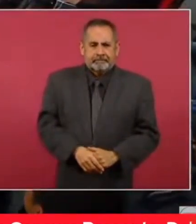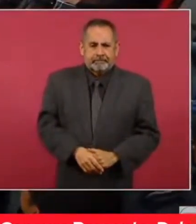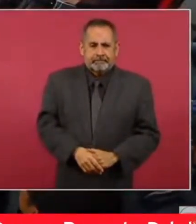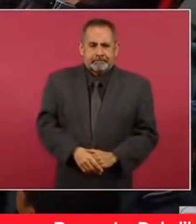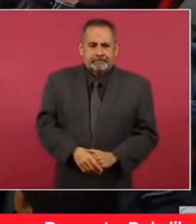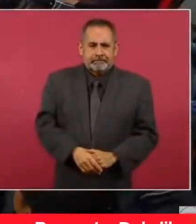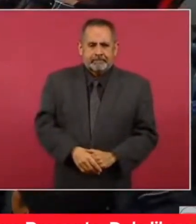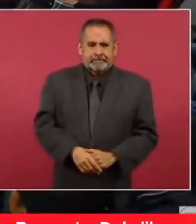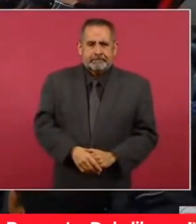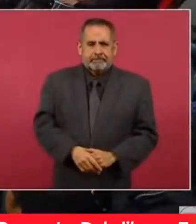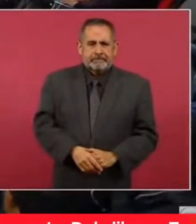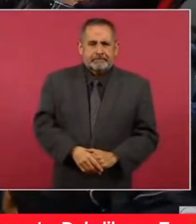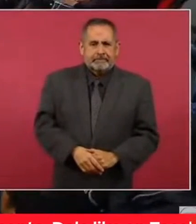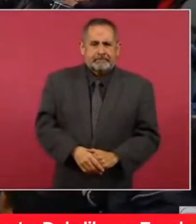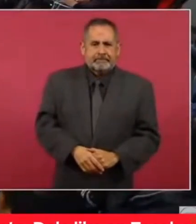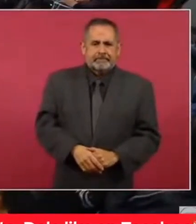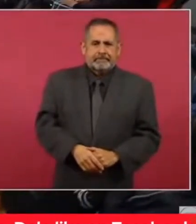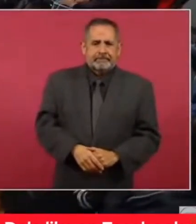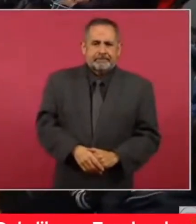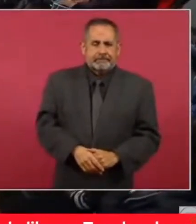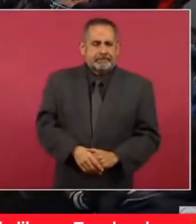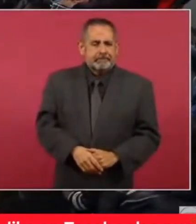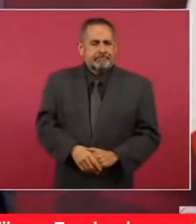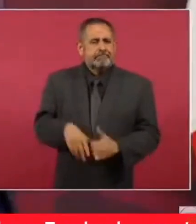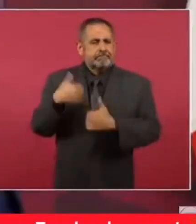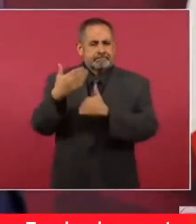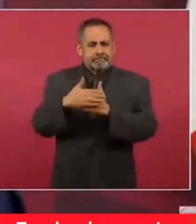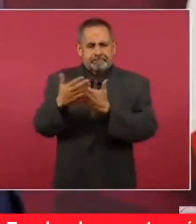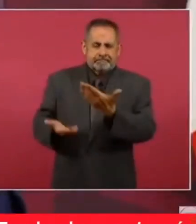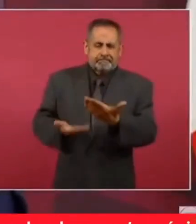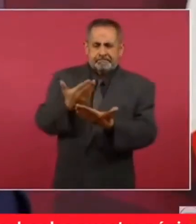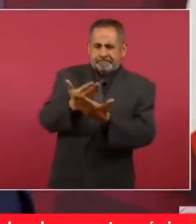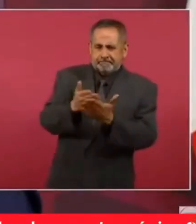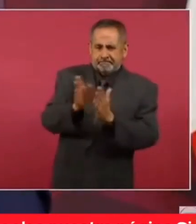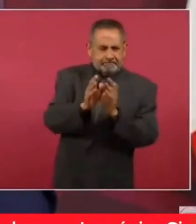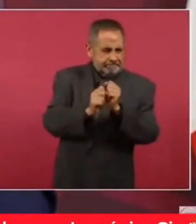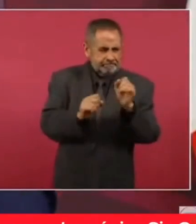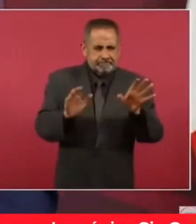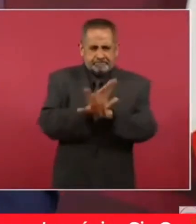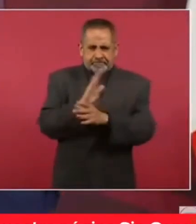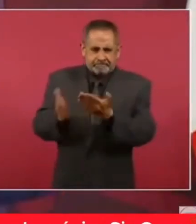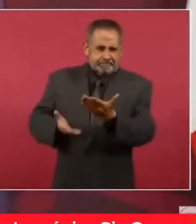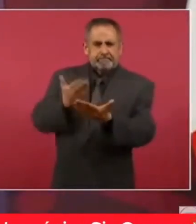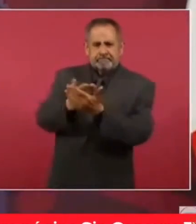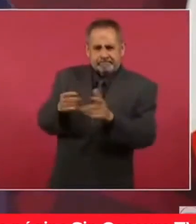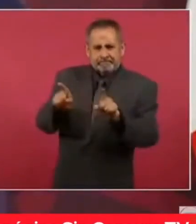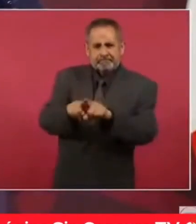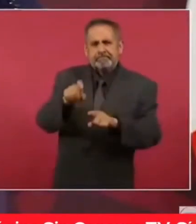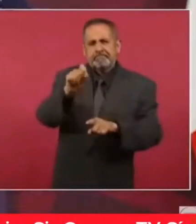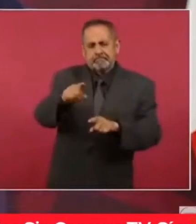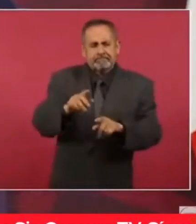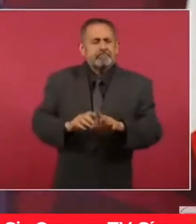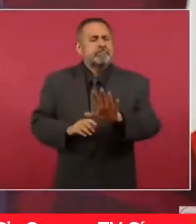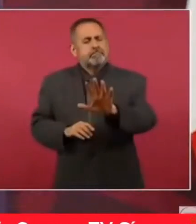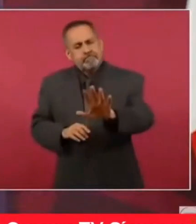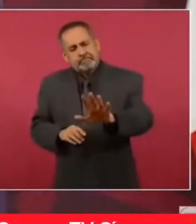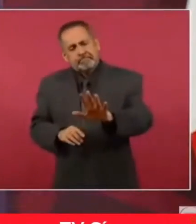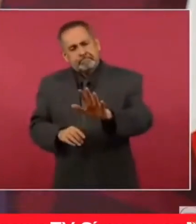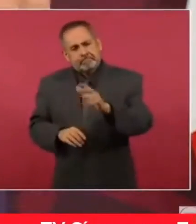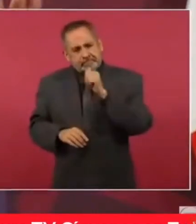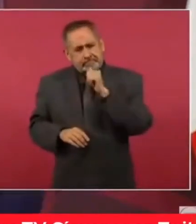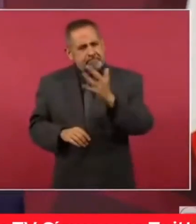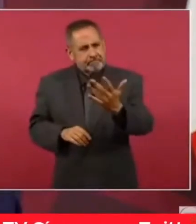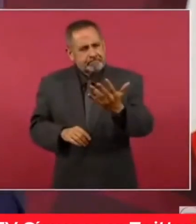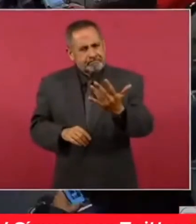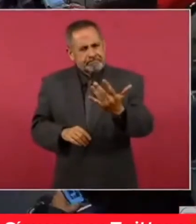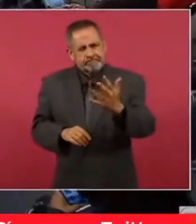vamos a a este presentar estas reformas constitucionales pensando todavía no vamos